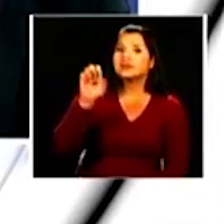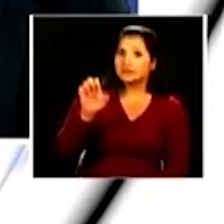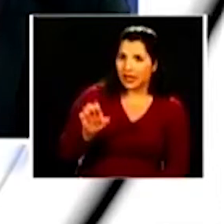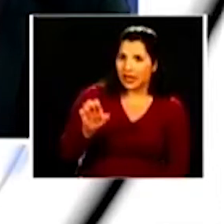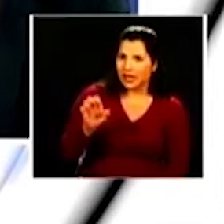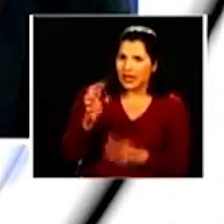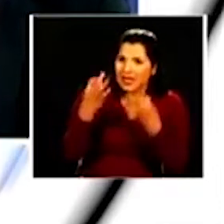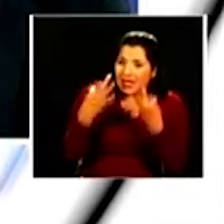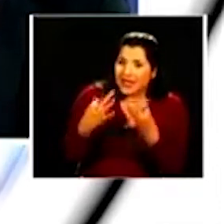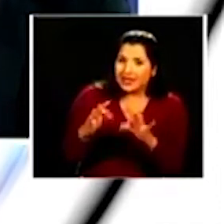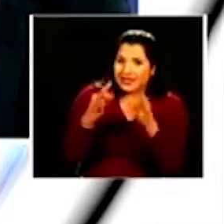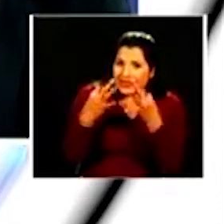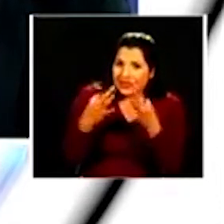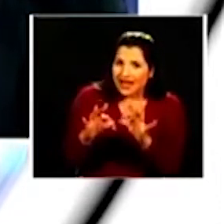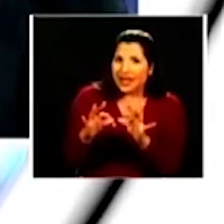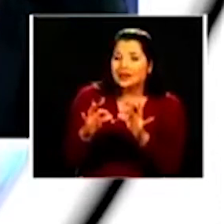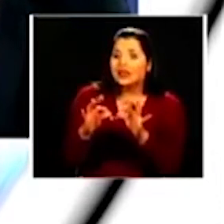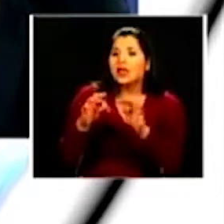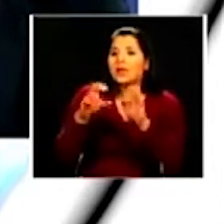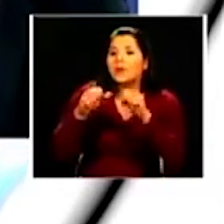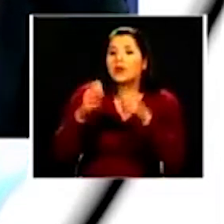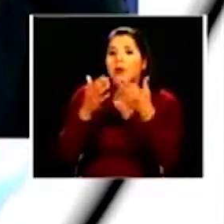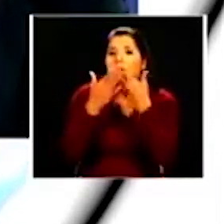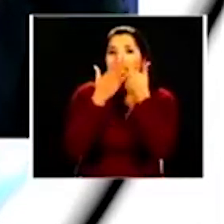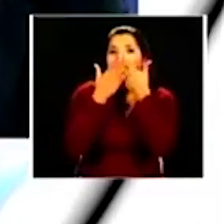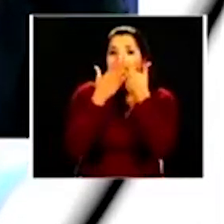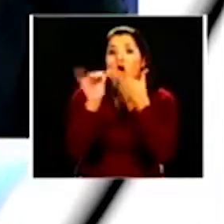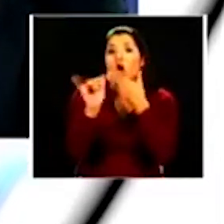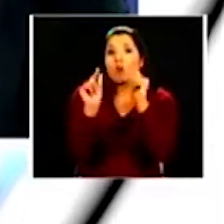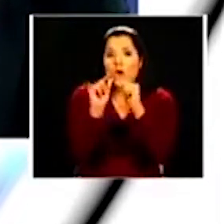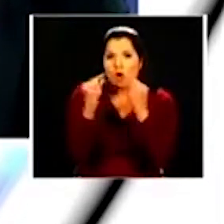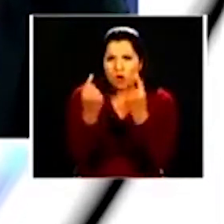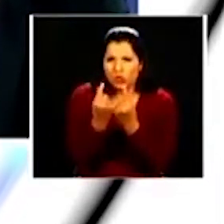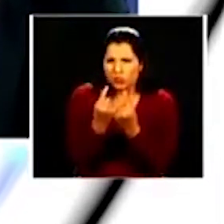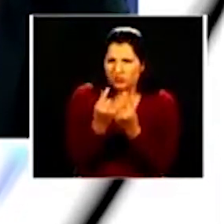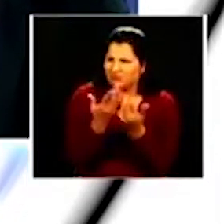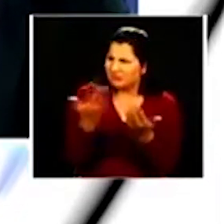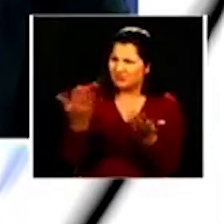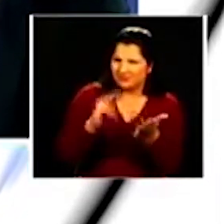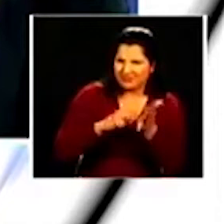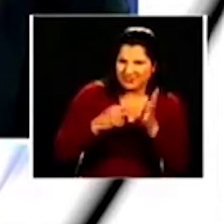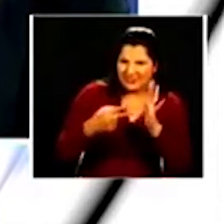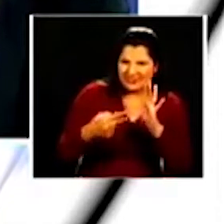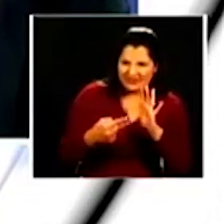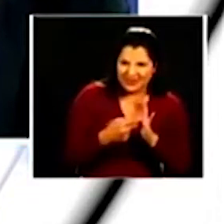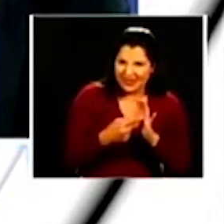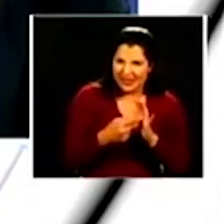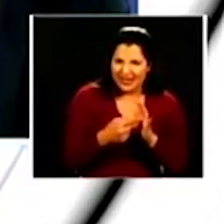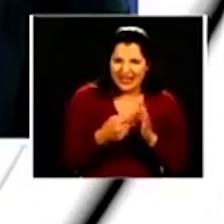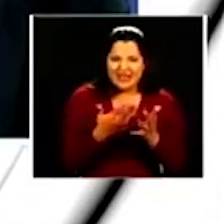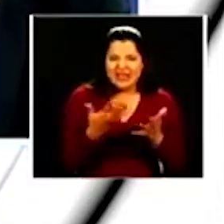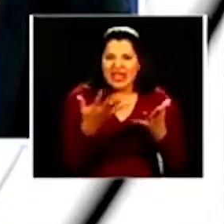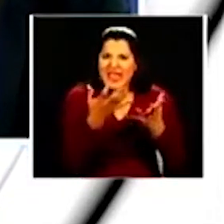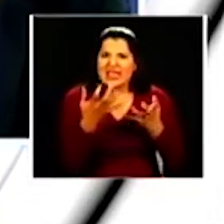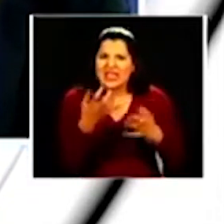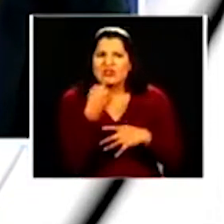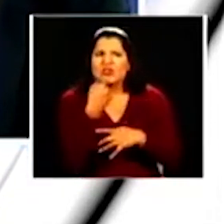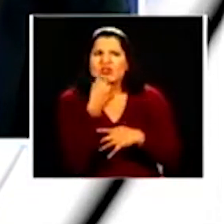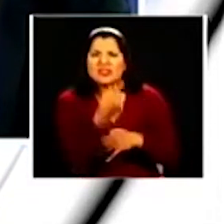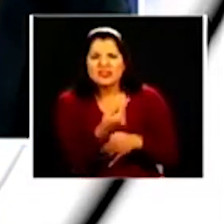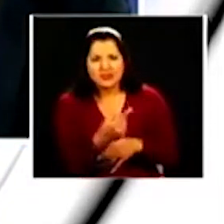tratando de ponerles un tapaboca como grupo. ¿A qué se refería usted con esa provocadora